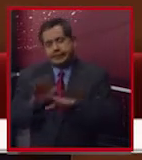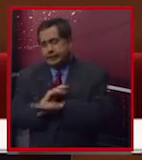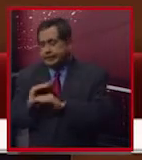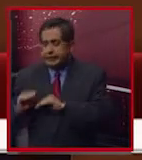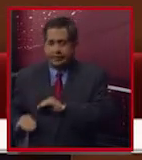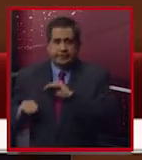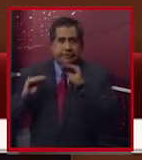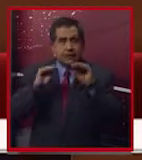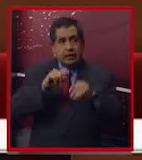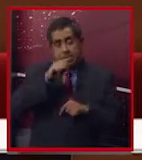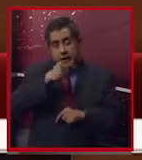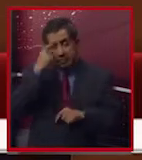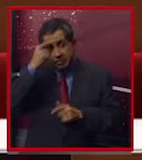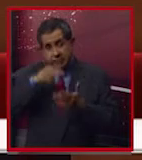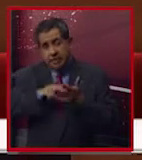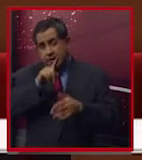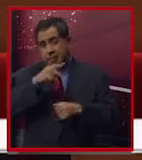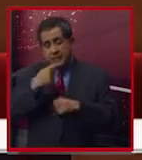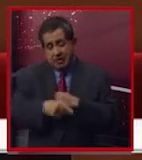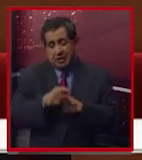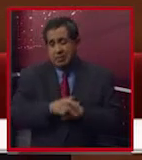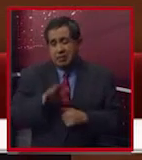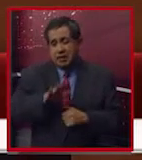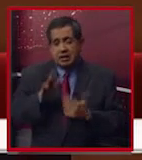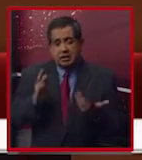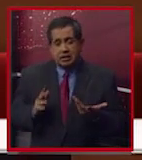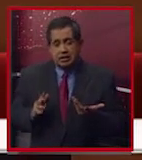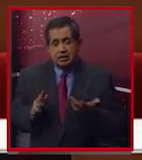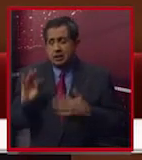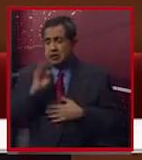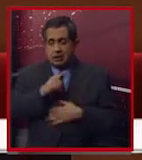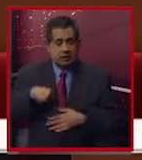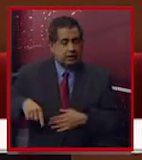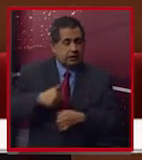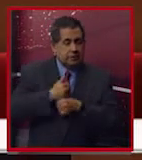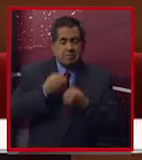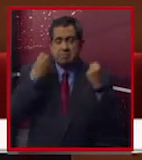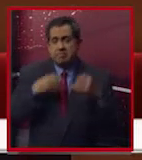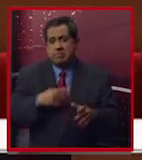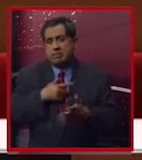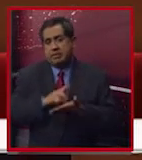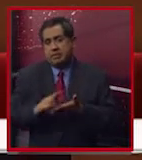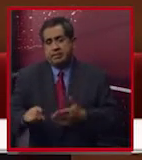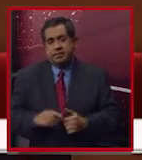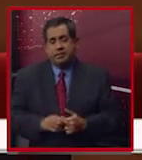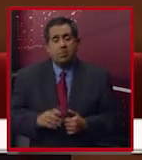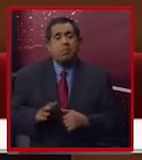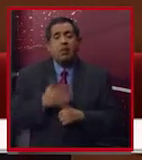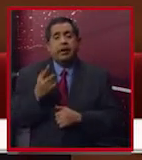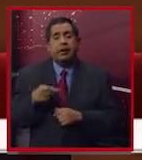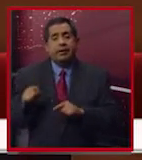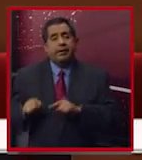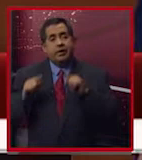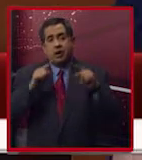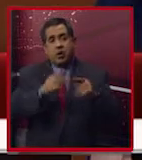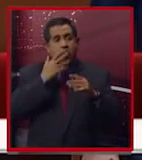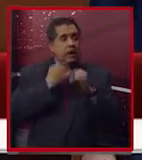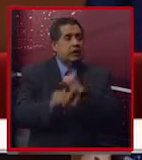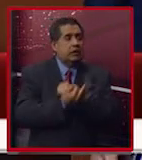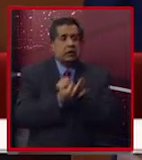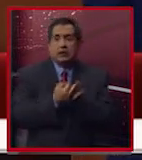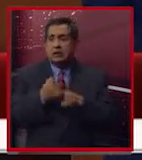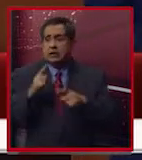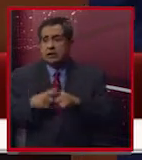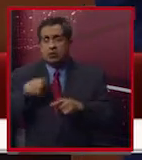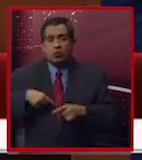donde corren mayor riesgo de verse lesionados en sus derechos, ya que tienen menos probabilidades de